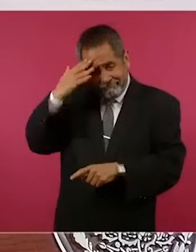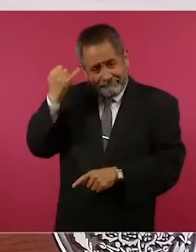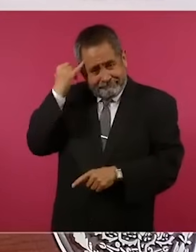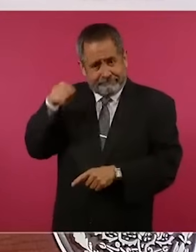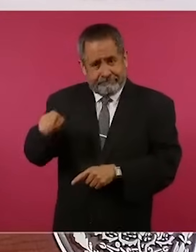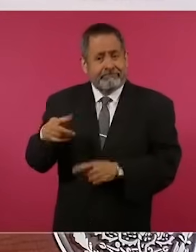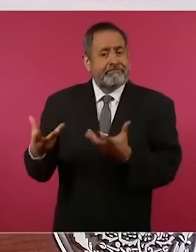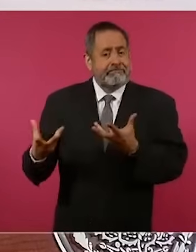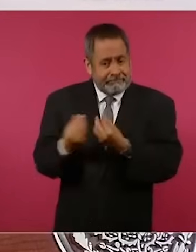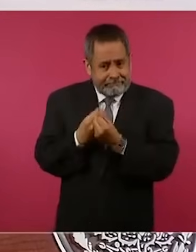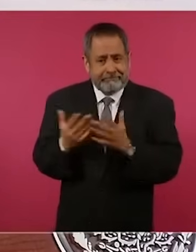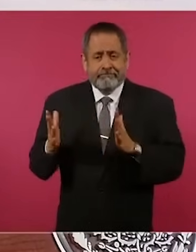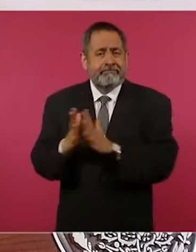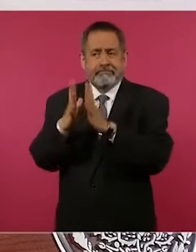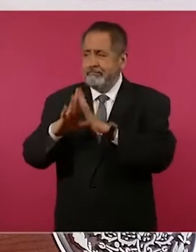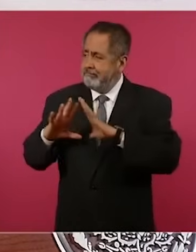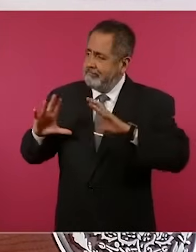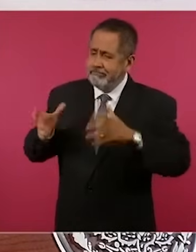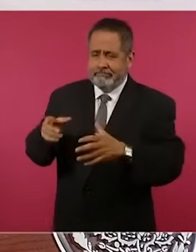parte